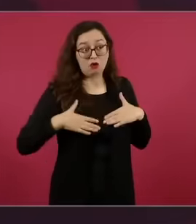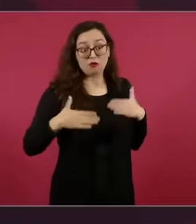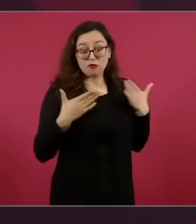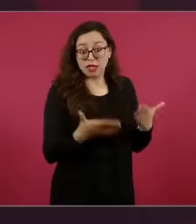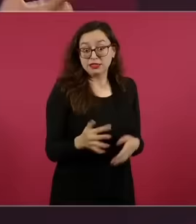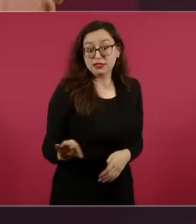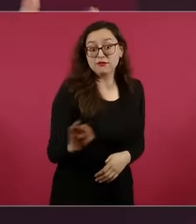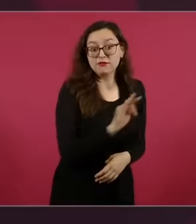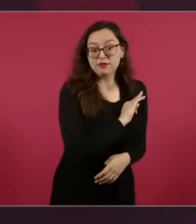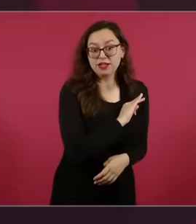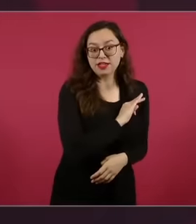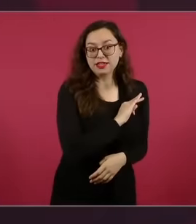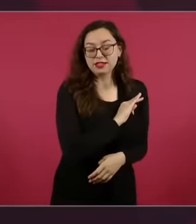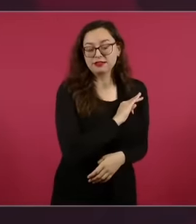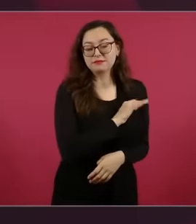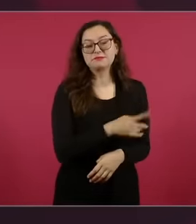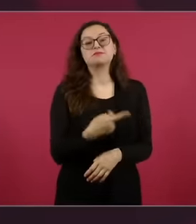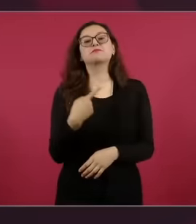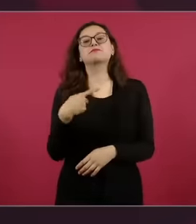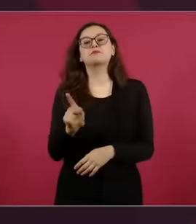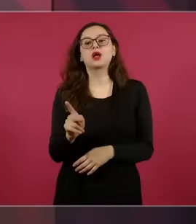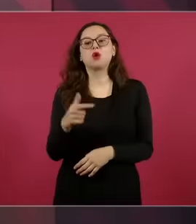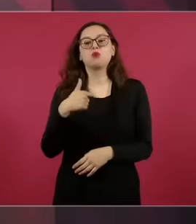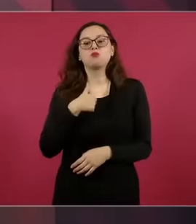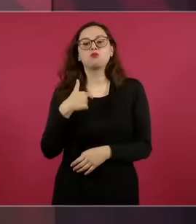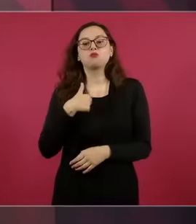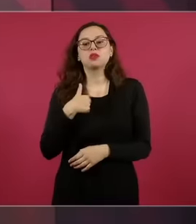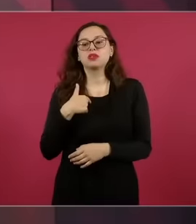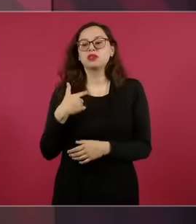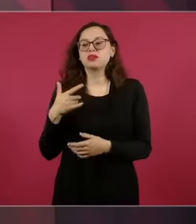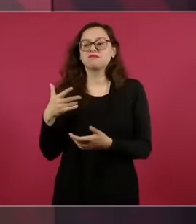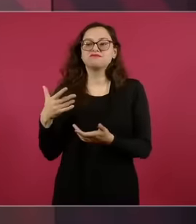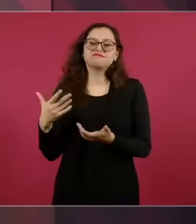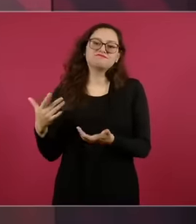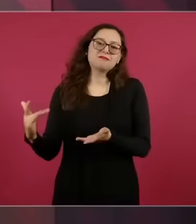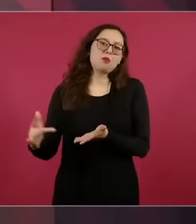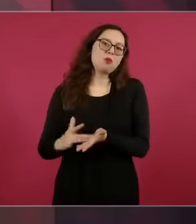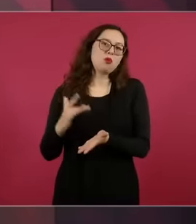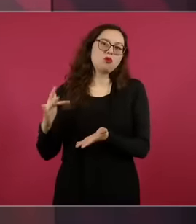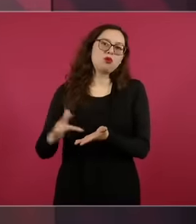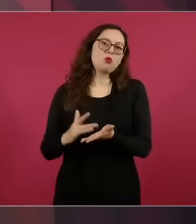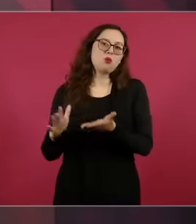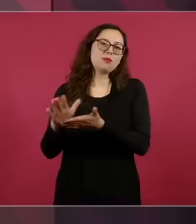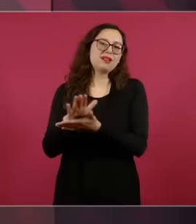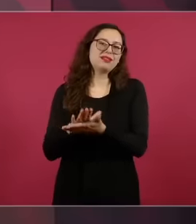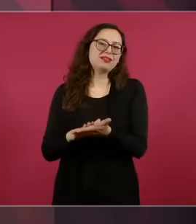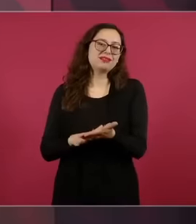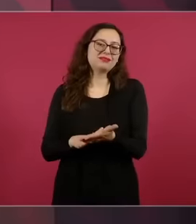Porque votan por mí la gente más humilde de la ciudad.